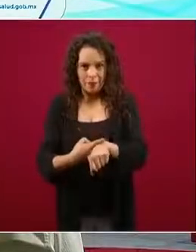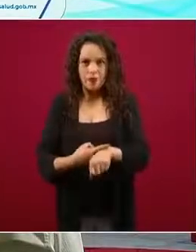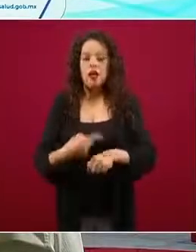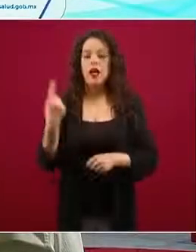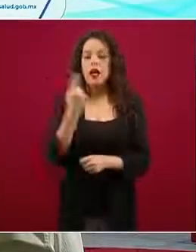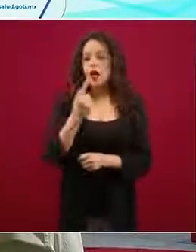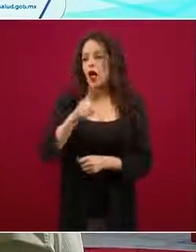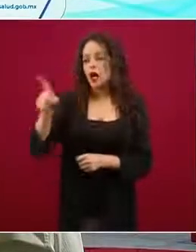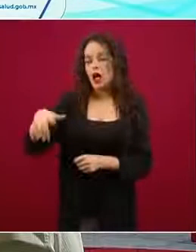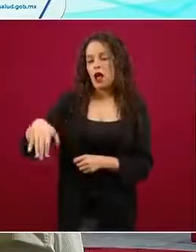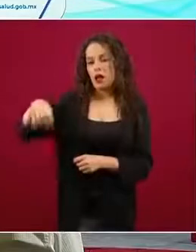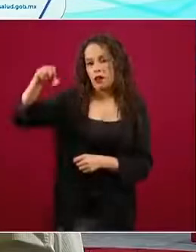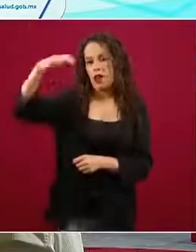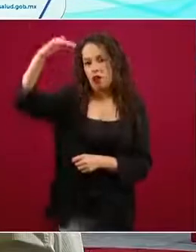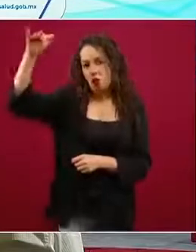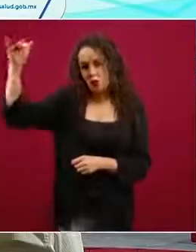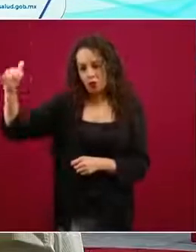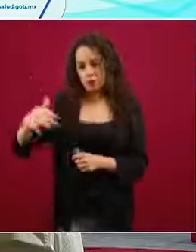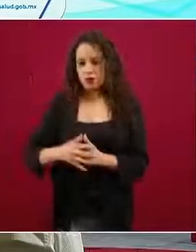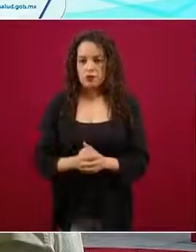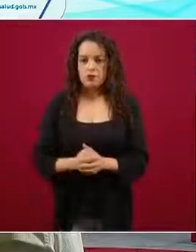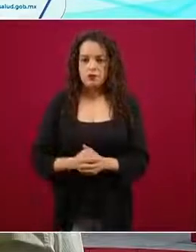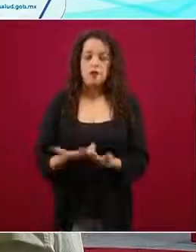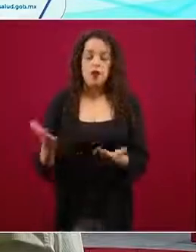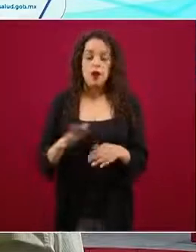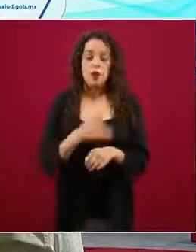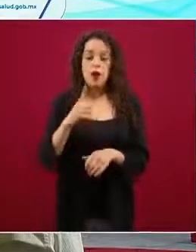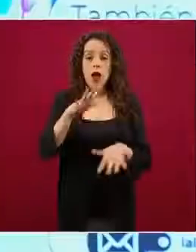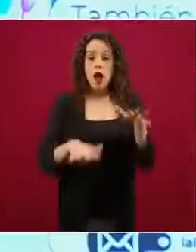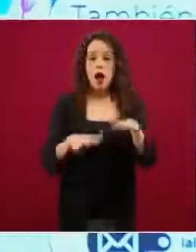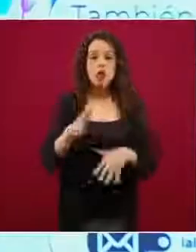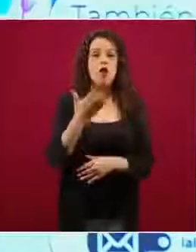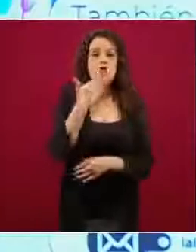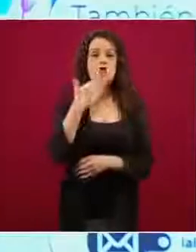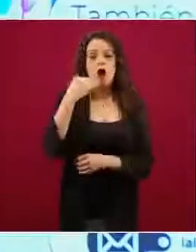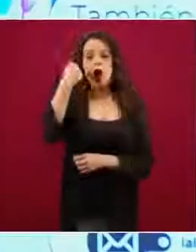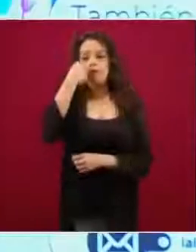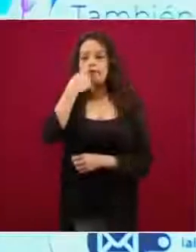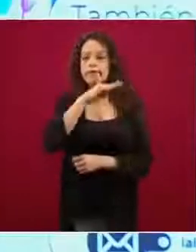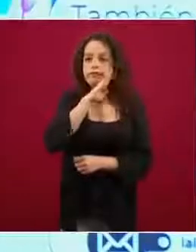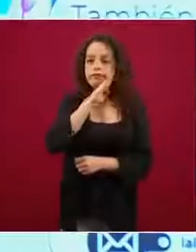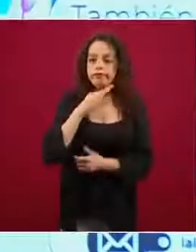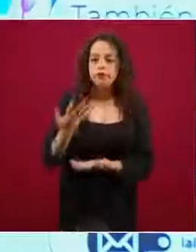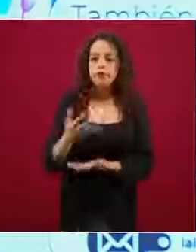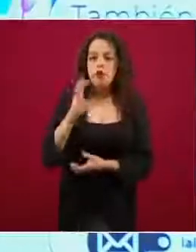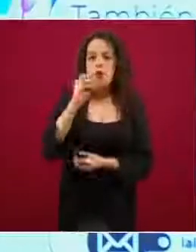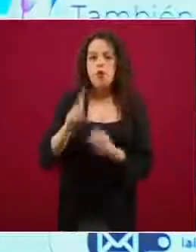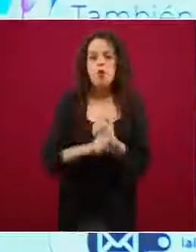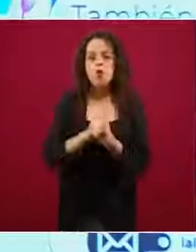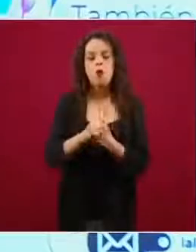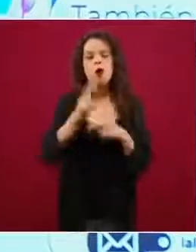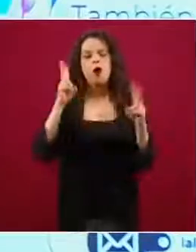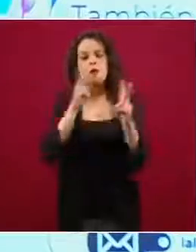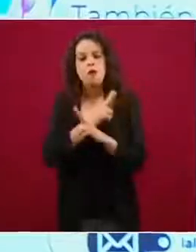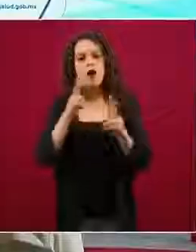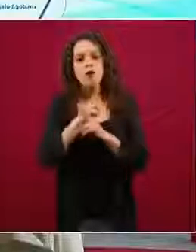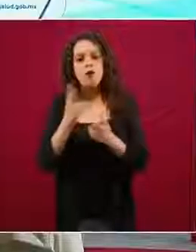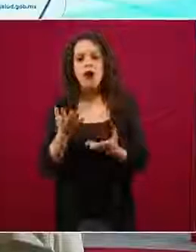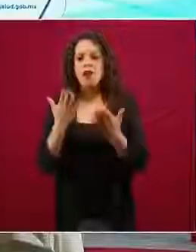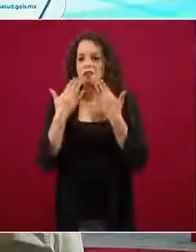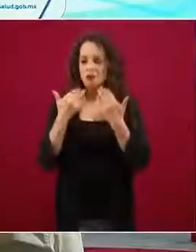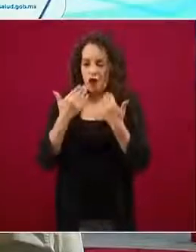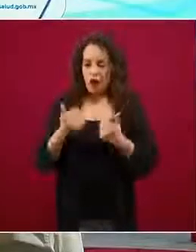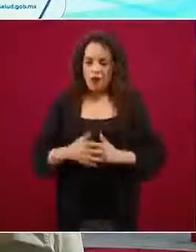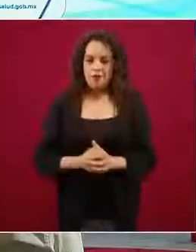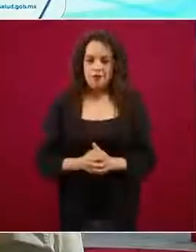cognitivas y a veces no presentan fiebre o pueden no tener tantos síntomas respiratorios. En el testimonio